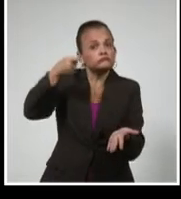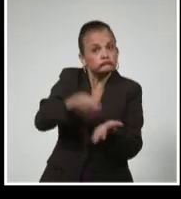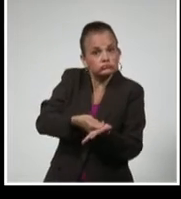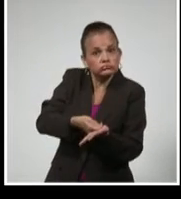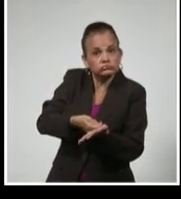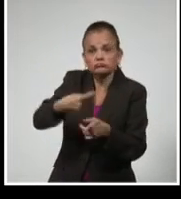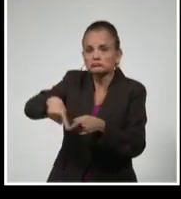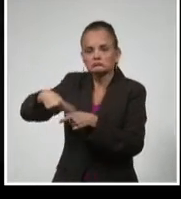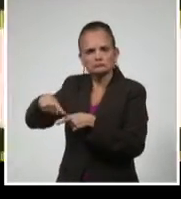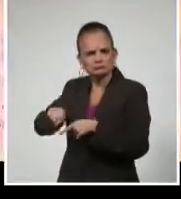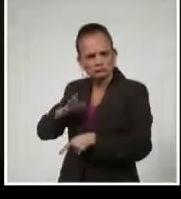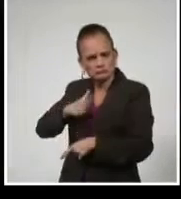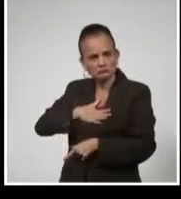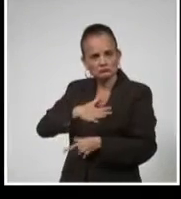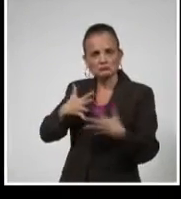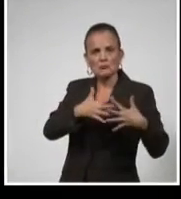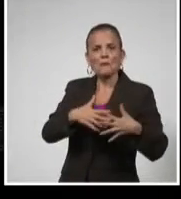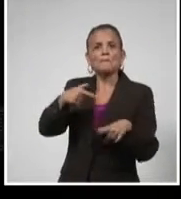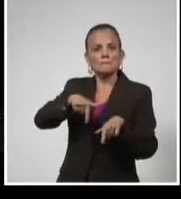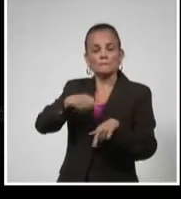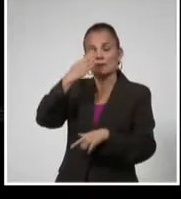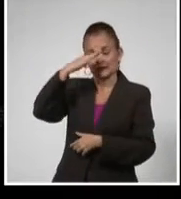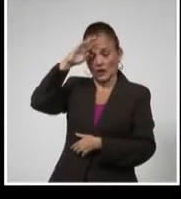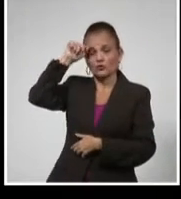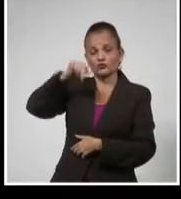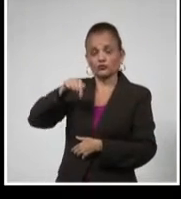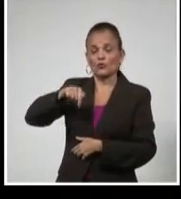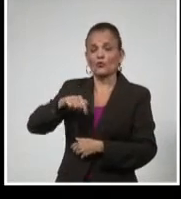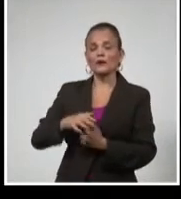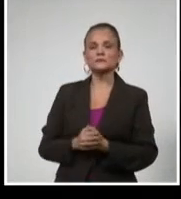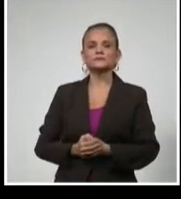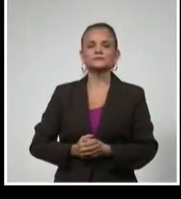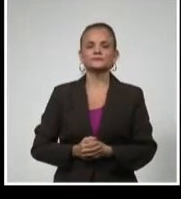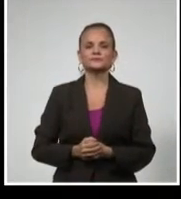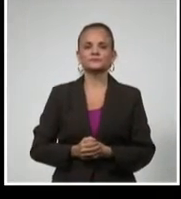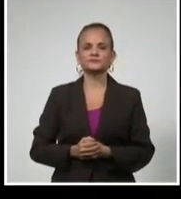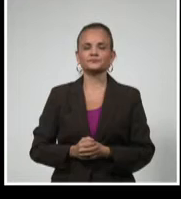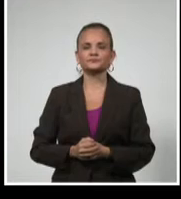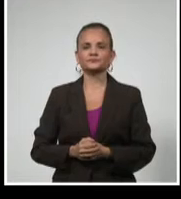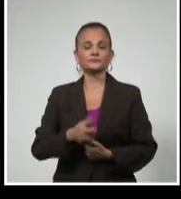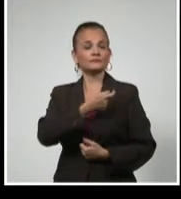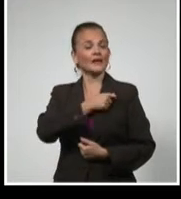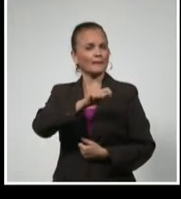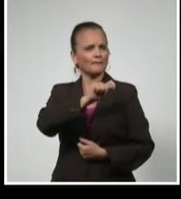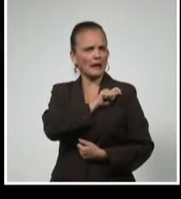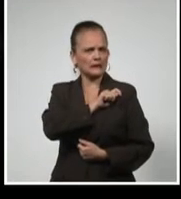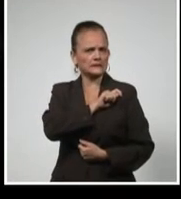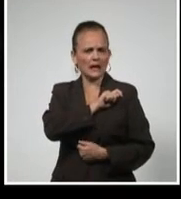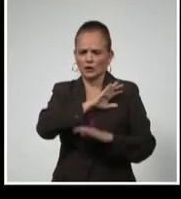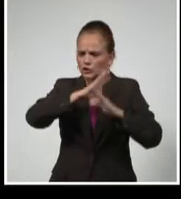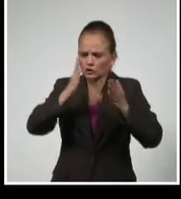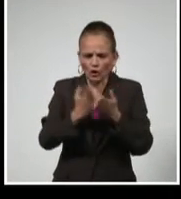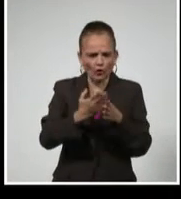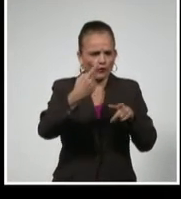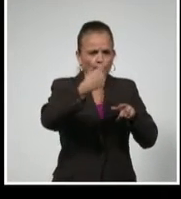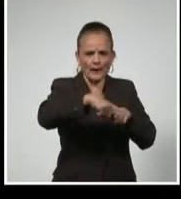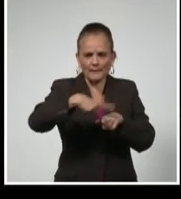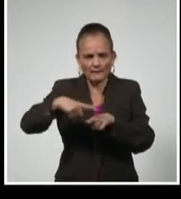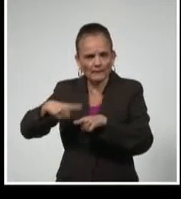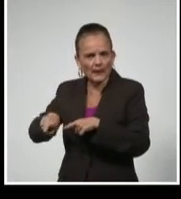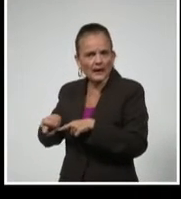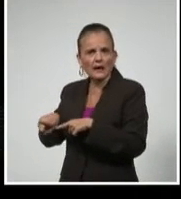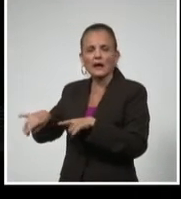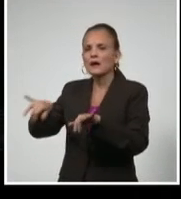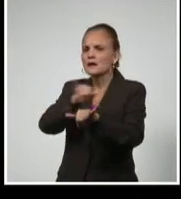por valor de 400 millones de euros. España movilizará todos sus recursos diplomáticos y jurídicos como